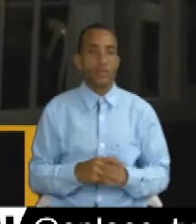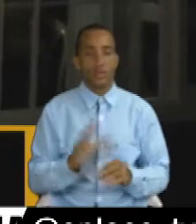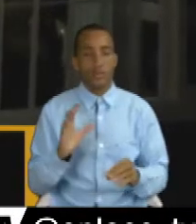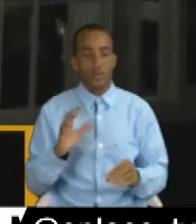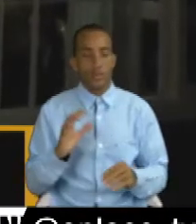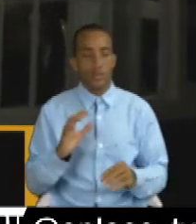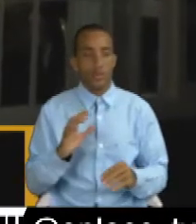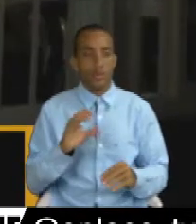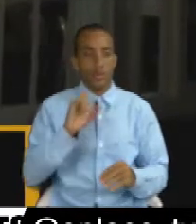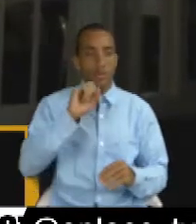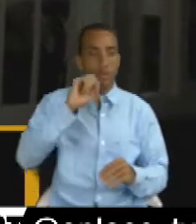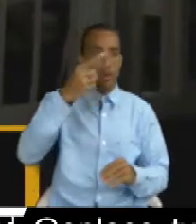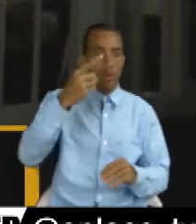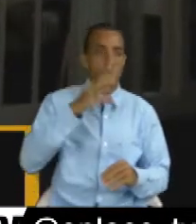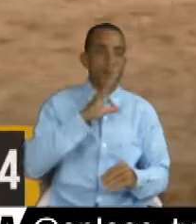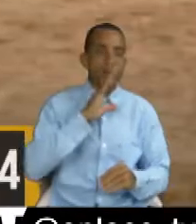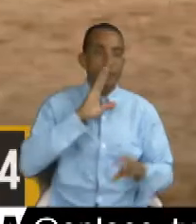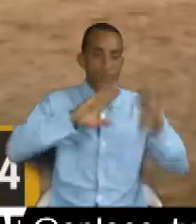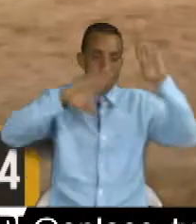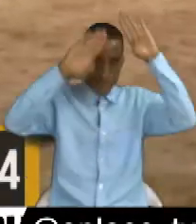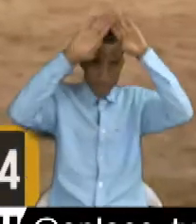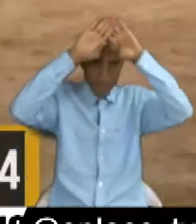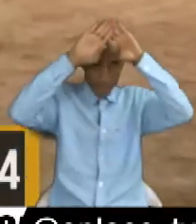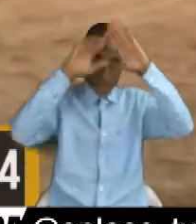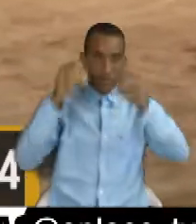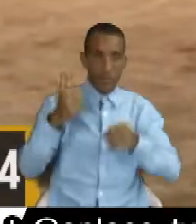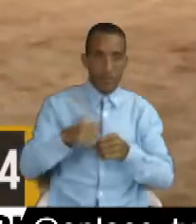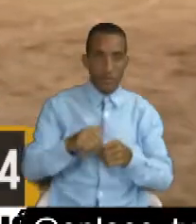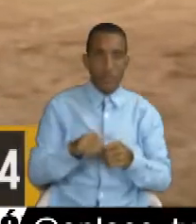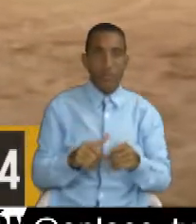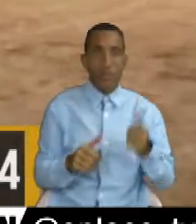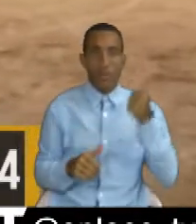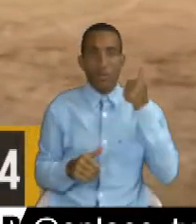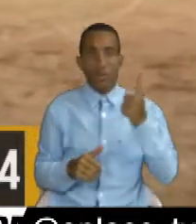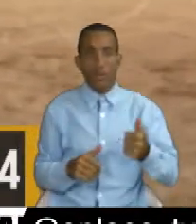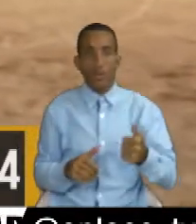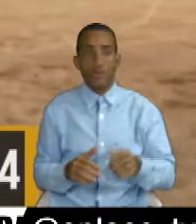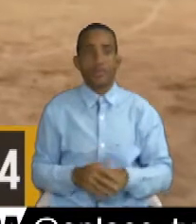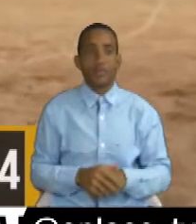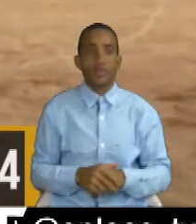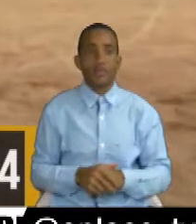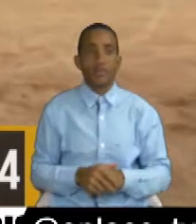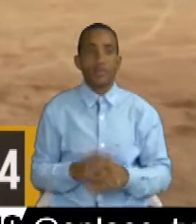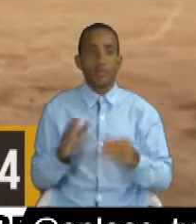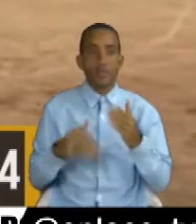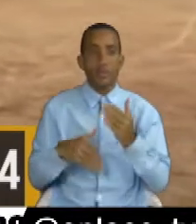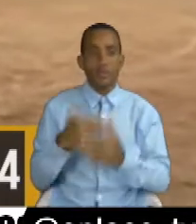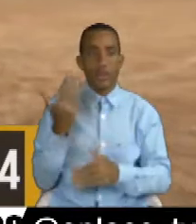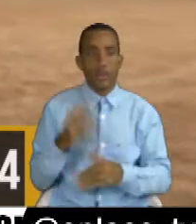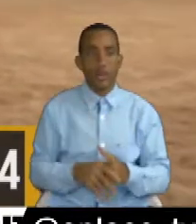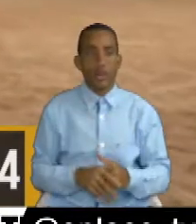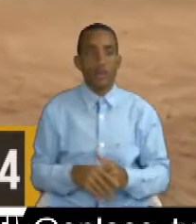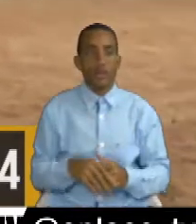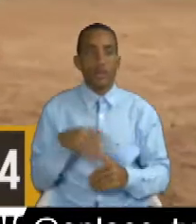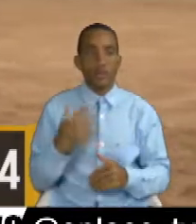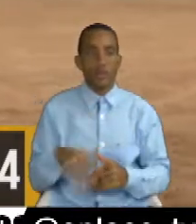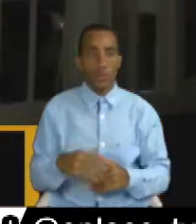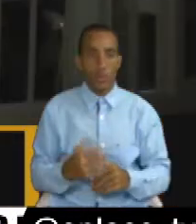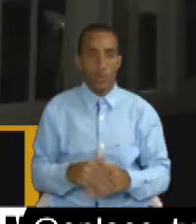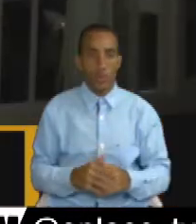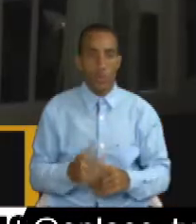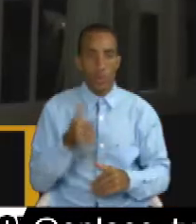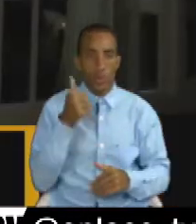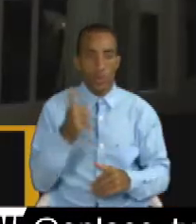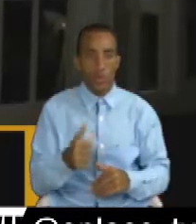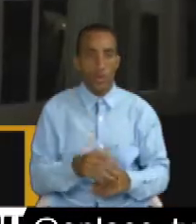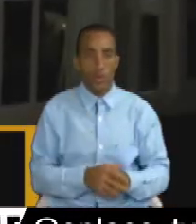la tabla de posiciones es el equipo del Centro Ecopetrol, un equipo que es muy bueno, ha sido, desde que empezó el torneo ha sido muy competitivo, y le sigue